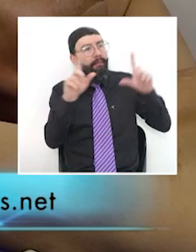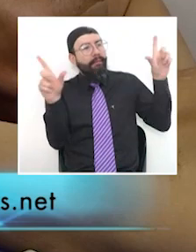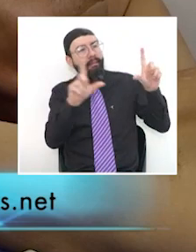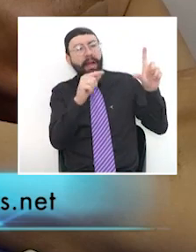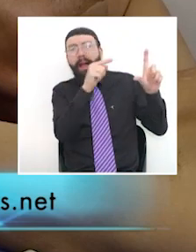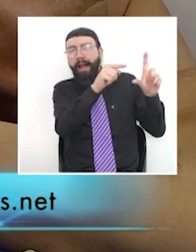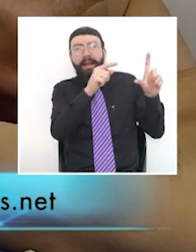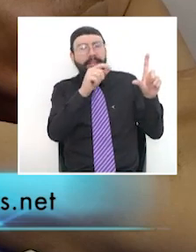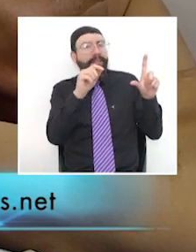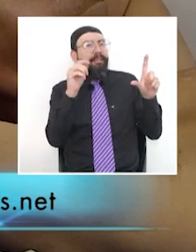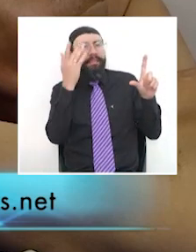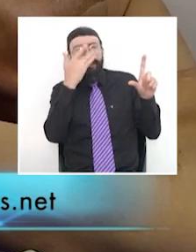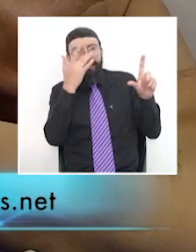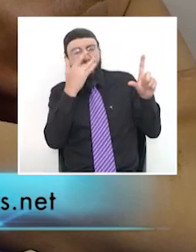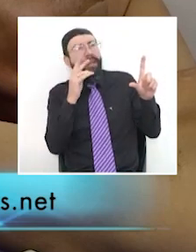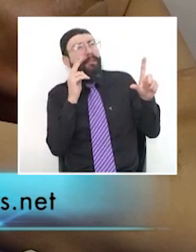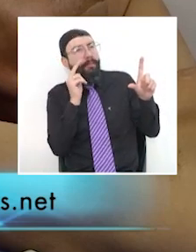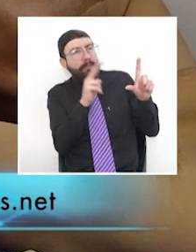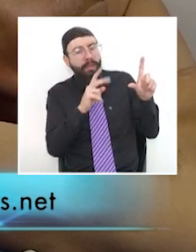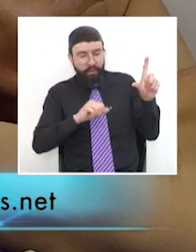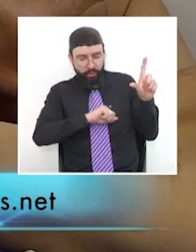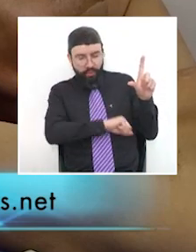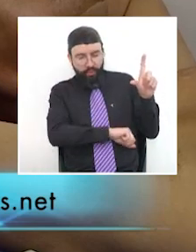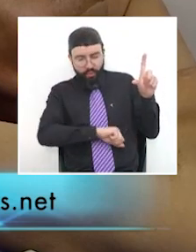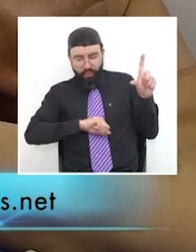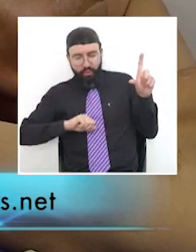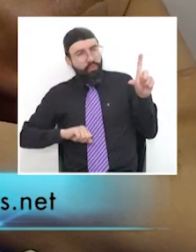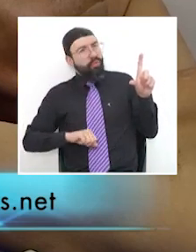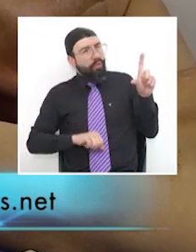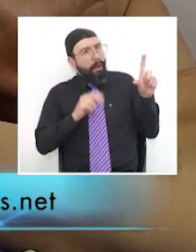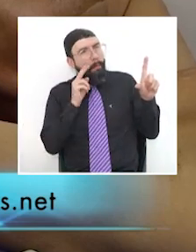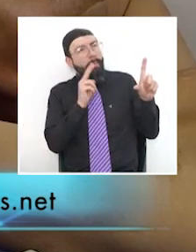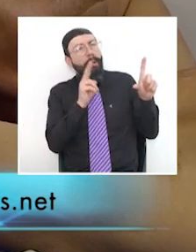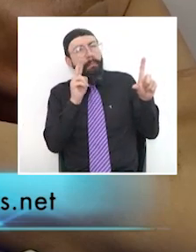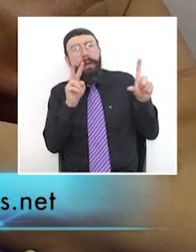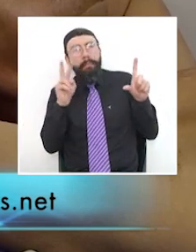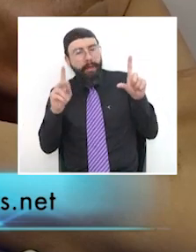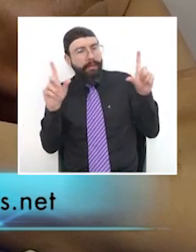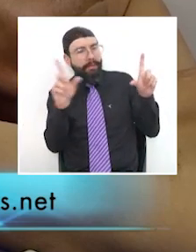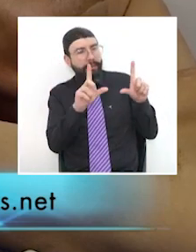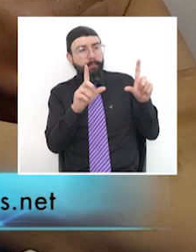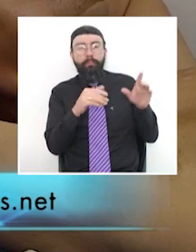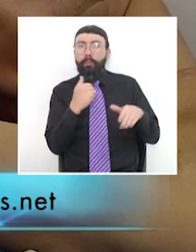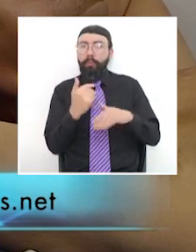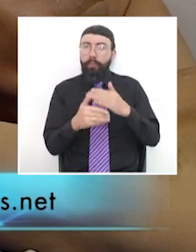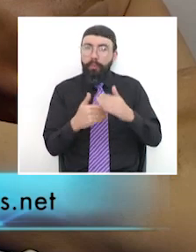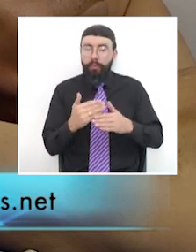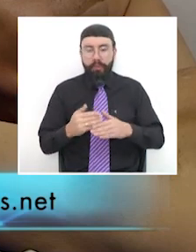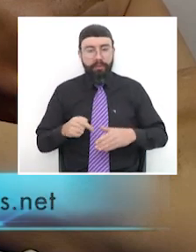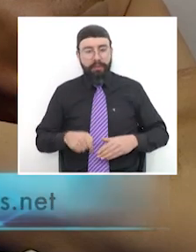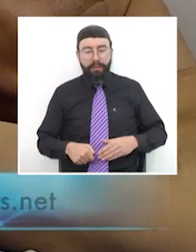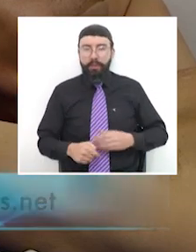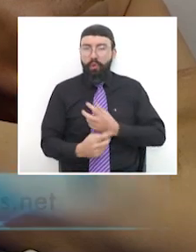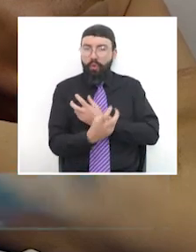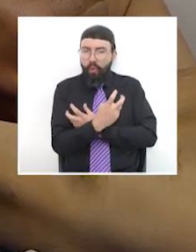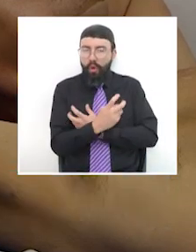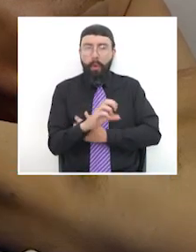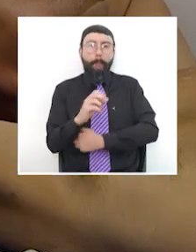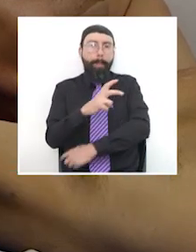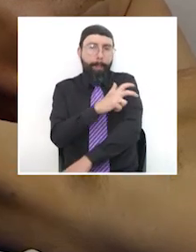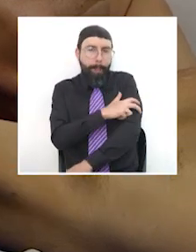pantalla como con un color completamente negro. A medida que va aumentando la densidad, vamos viendo más